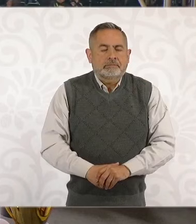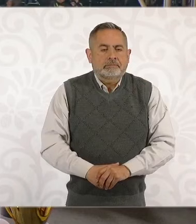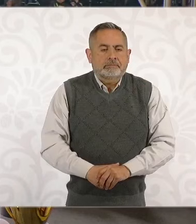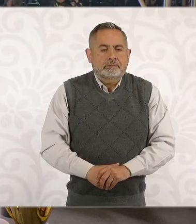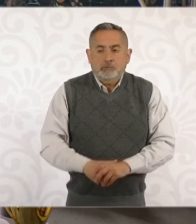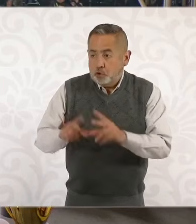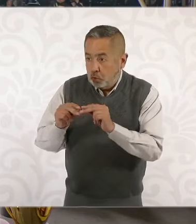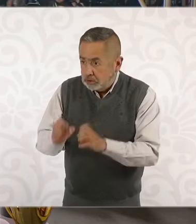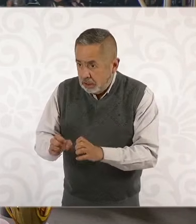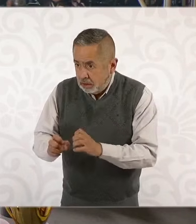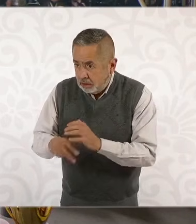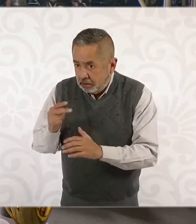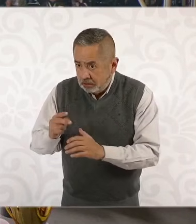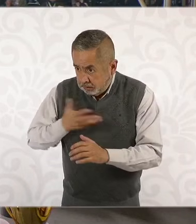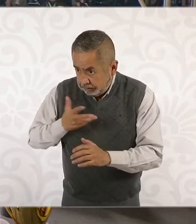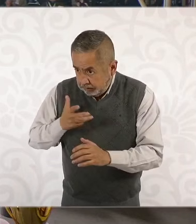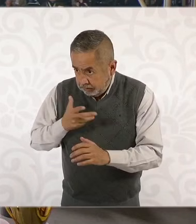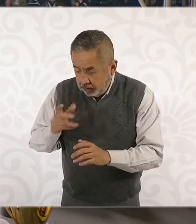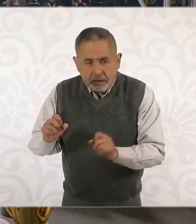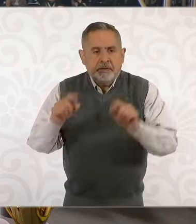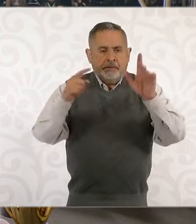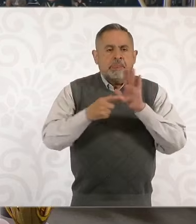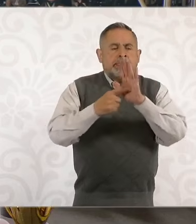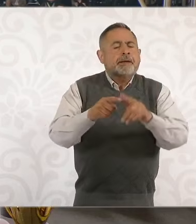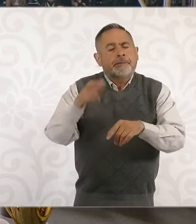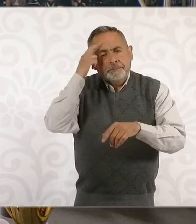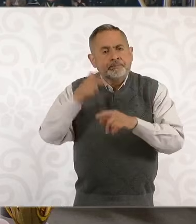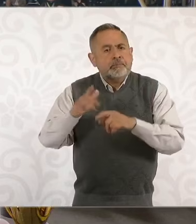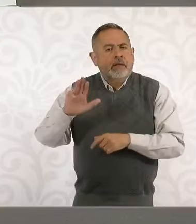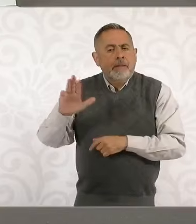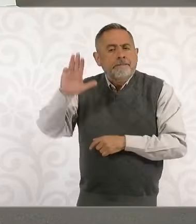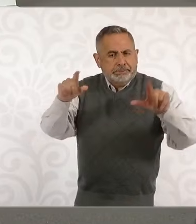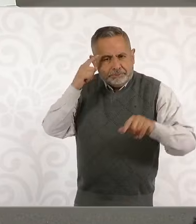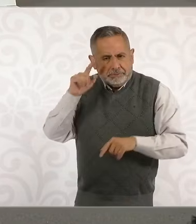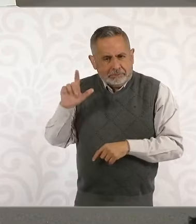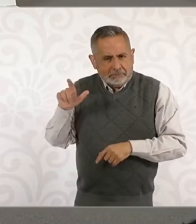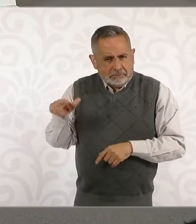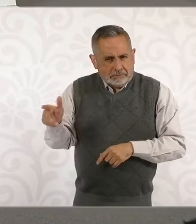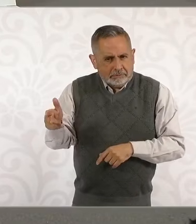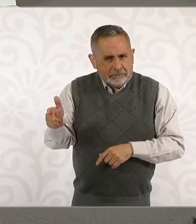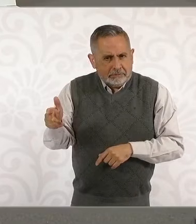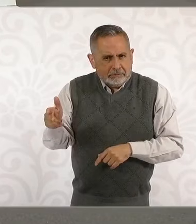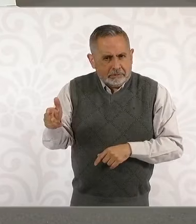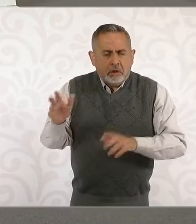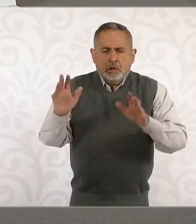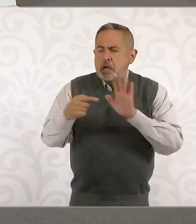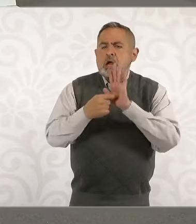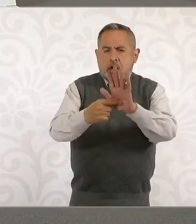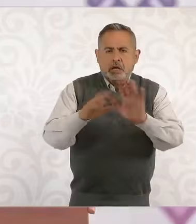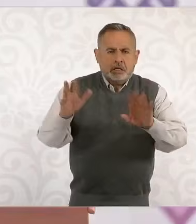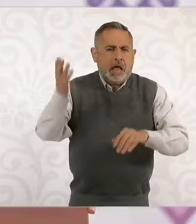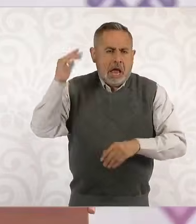¿No está? Sí está. Lo presentamos el miércoles, ¿no? O sea, ya lo presentamos